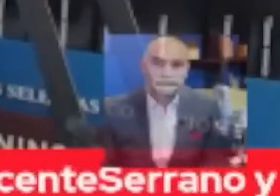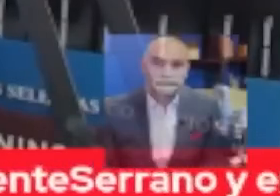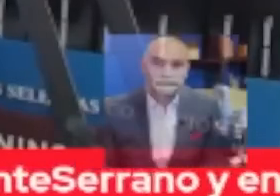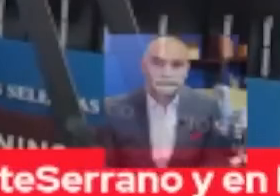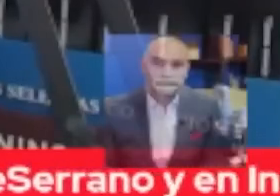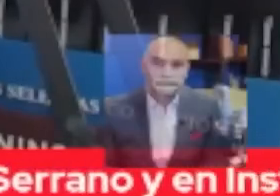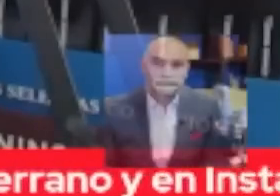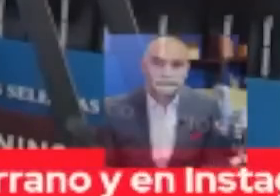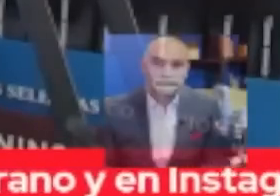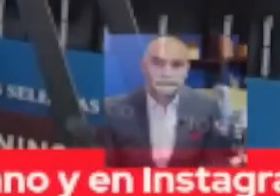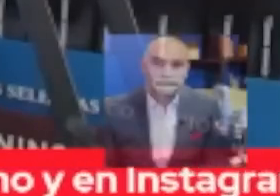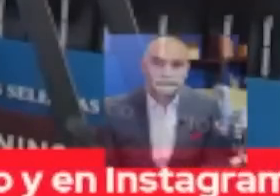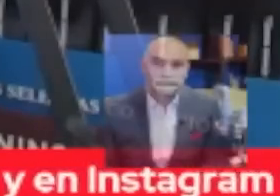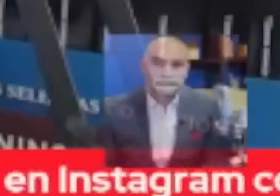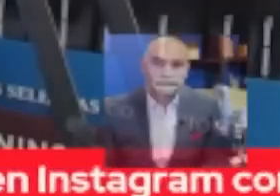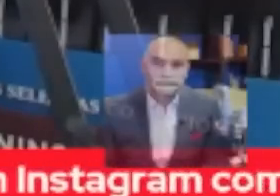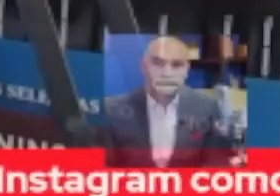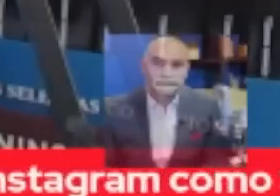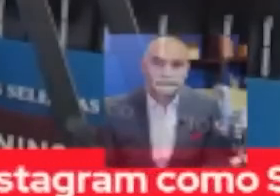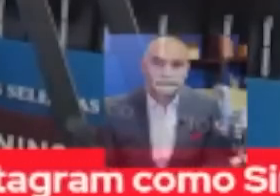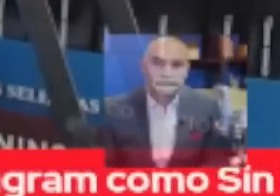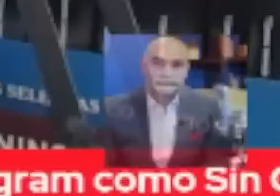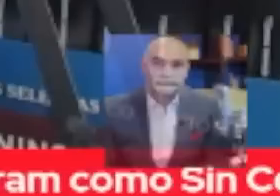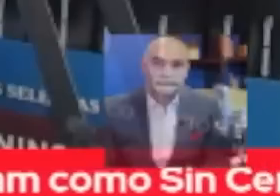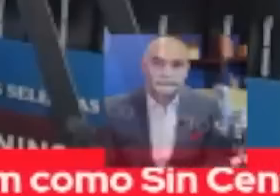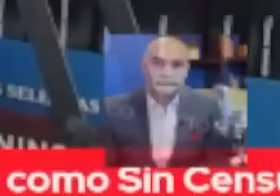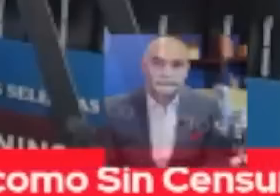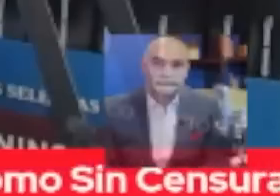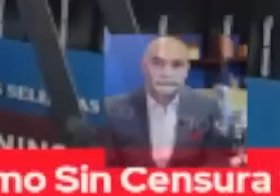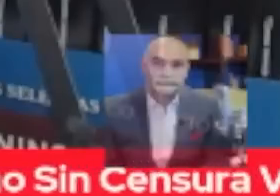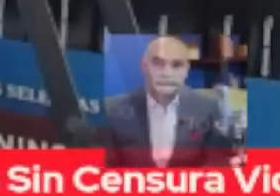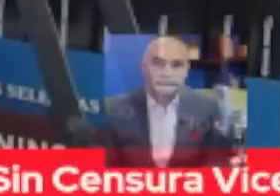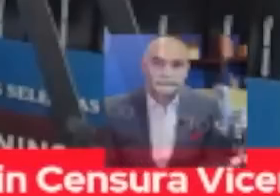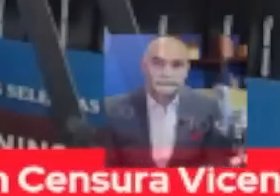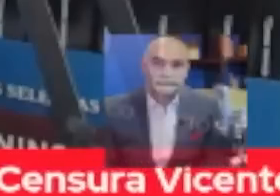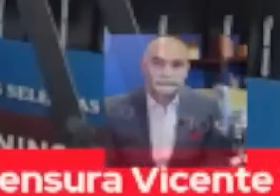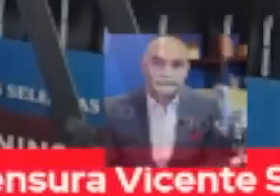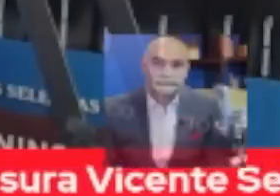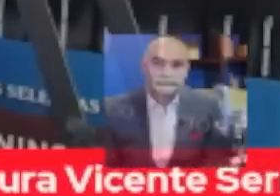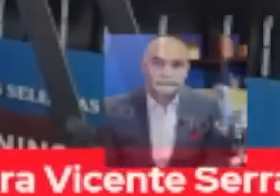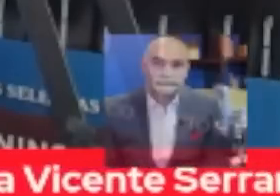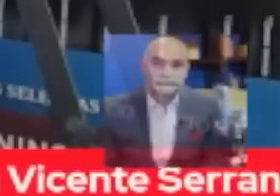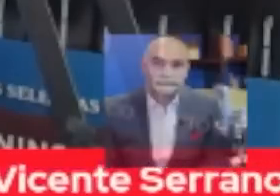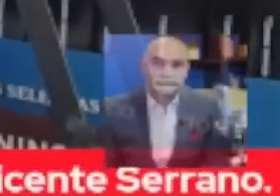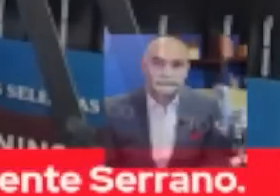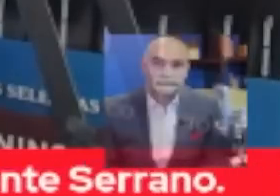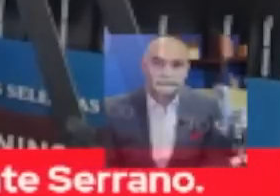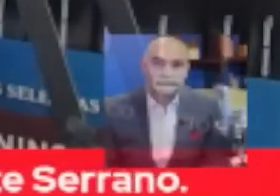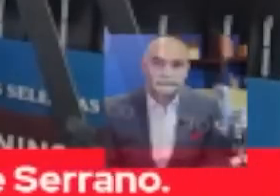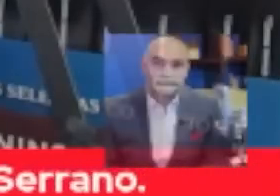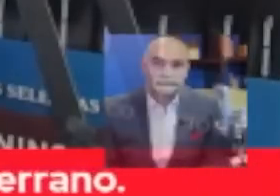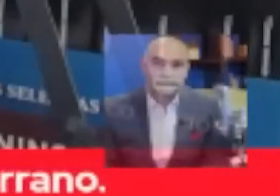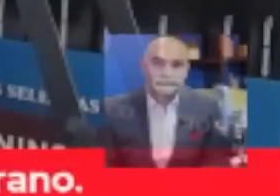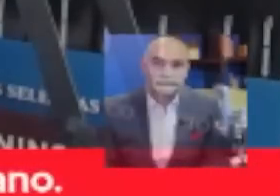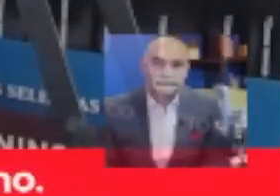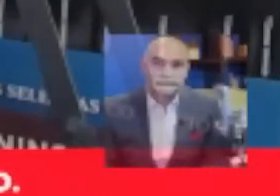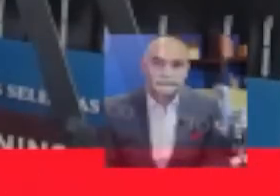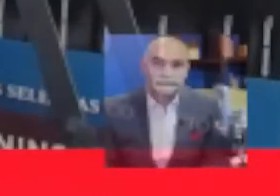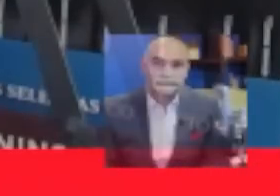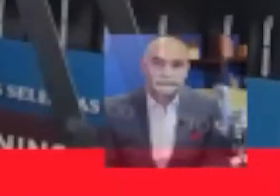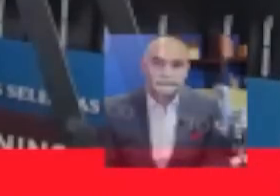como lo hacen sus opositores Ya ve usted cómo son los opositores Y cómo fueron los presidentes de